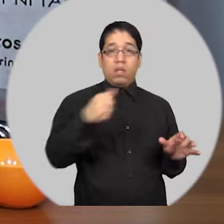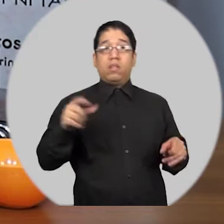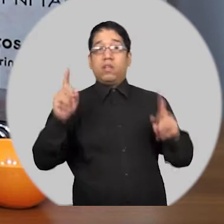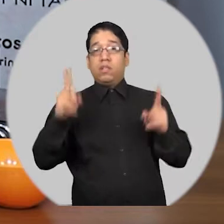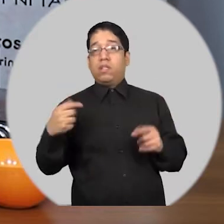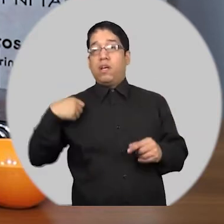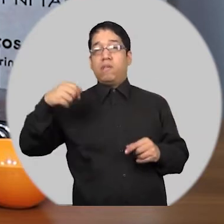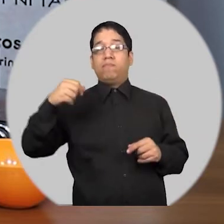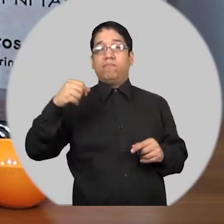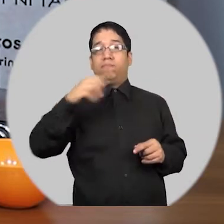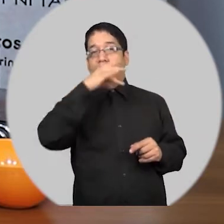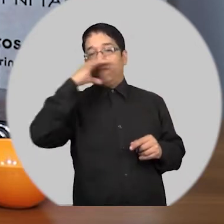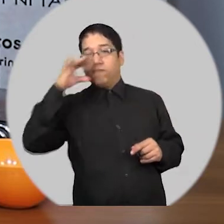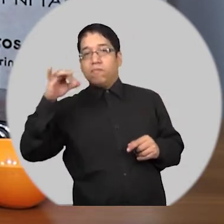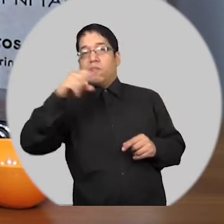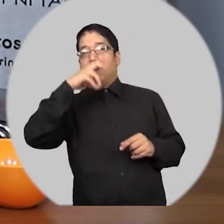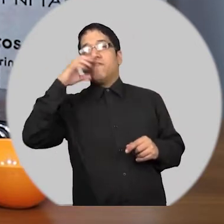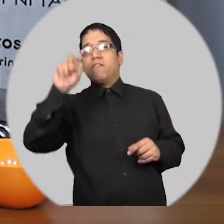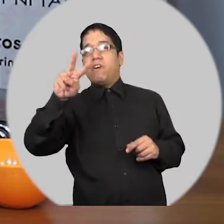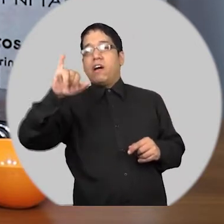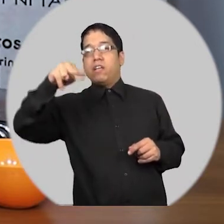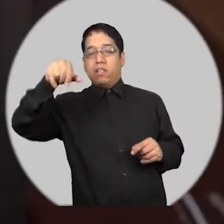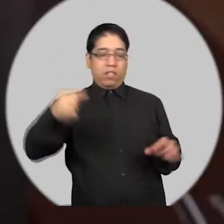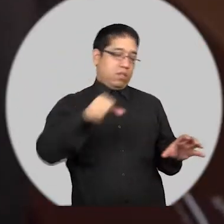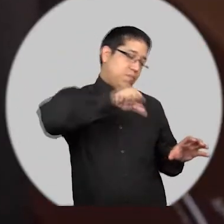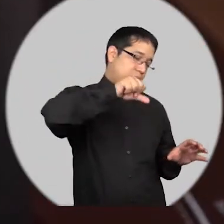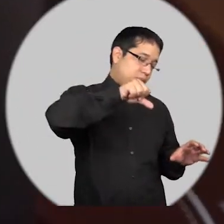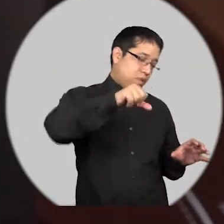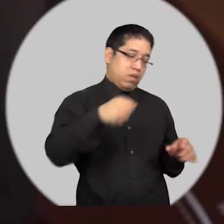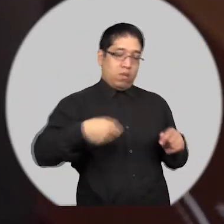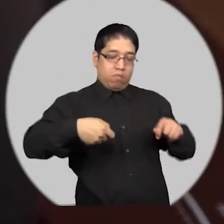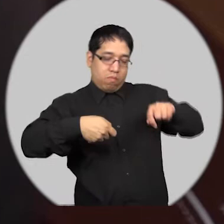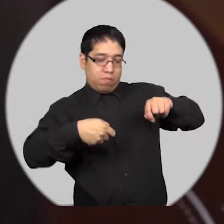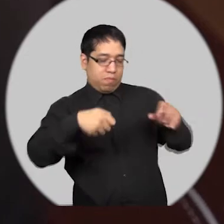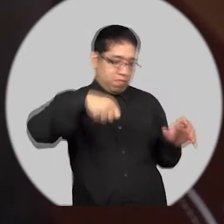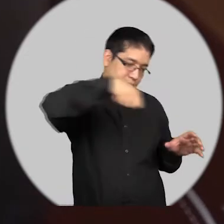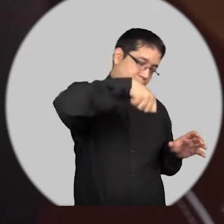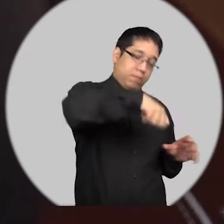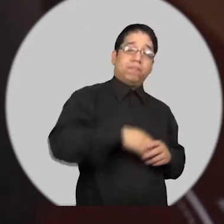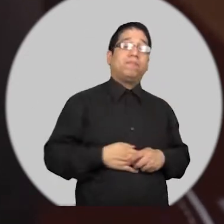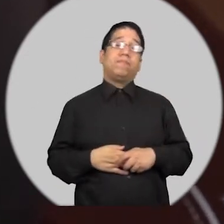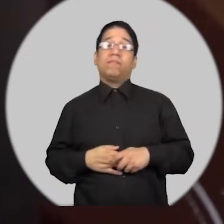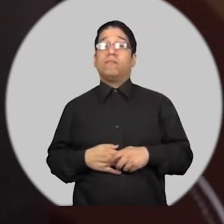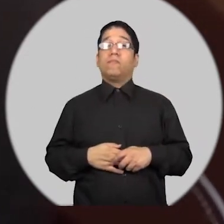una pizca de esencia de vainilla también líquida, esto puede ser 2 cucharaditas.